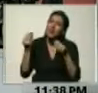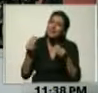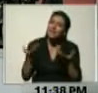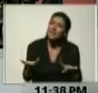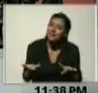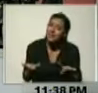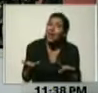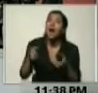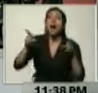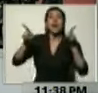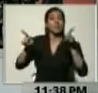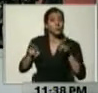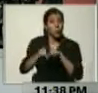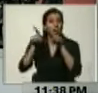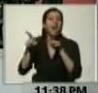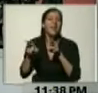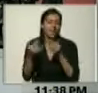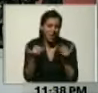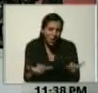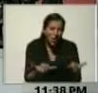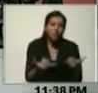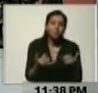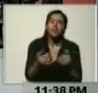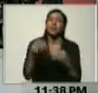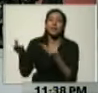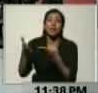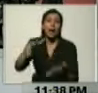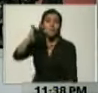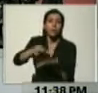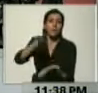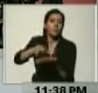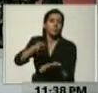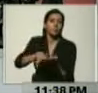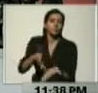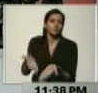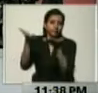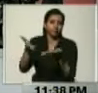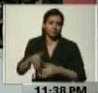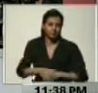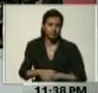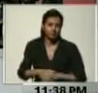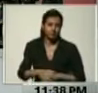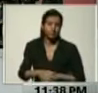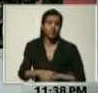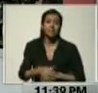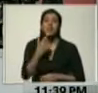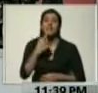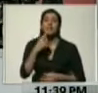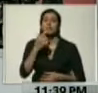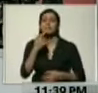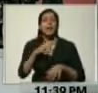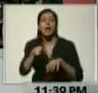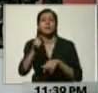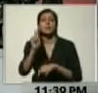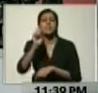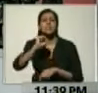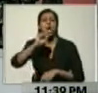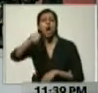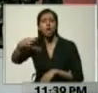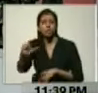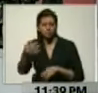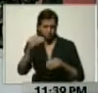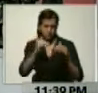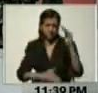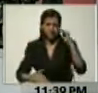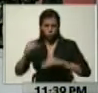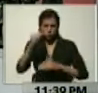que están criticando en este momento. Porque ellos dicen que todos los jueces son chavistas,